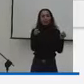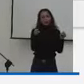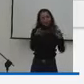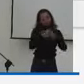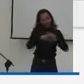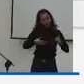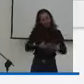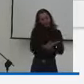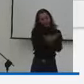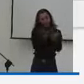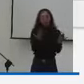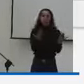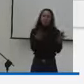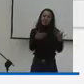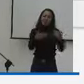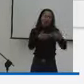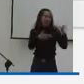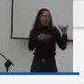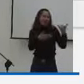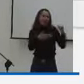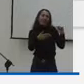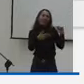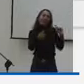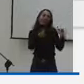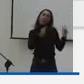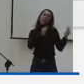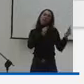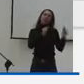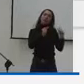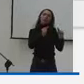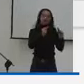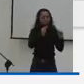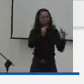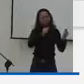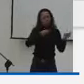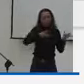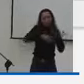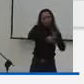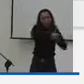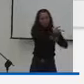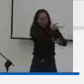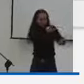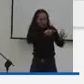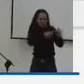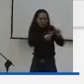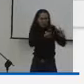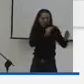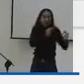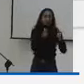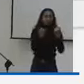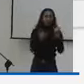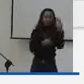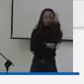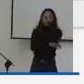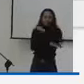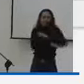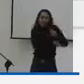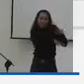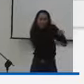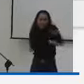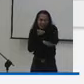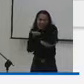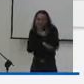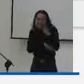en una discusión que ya lleva bastante rato y que en buena hora se retoma por la inminente necesidad que se tiene